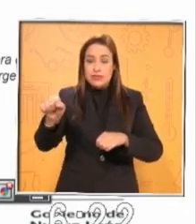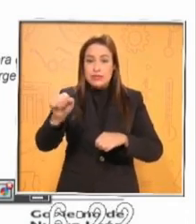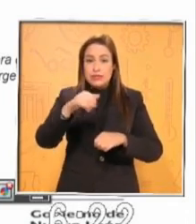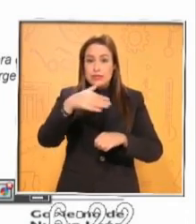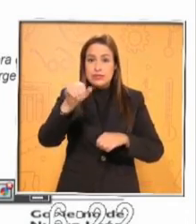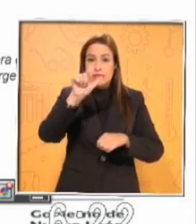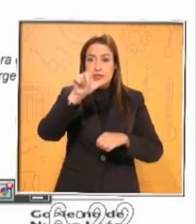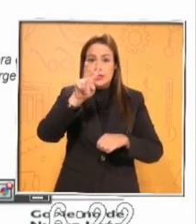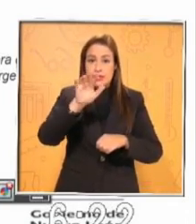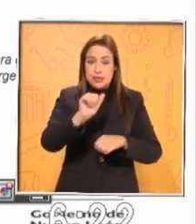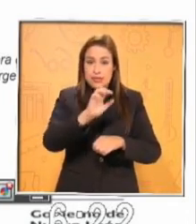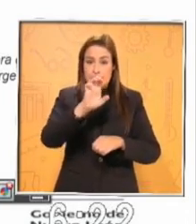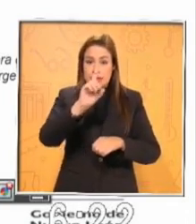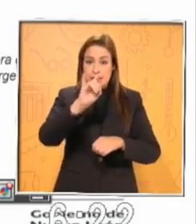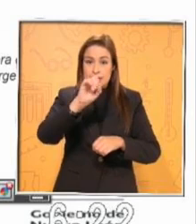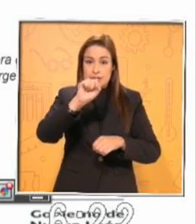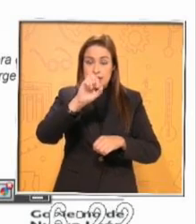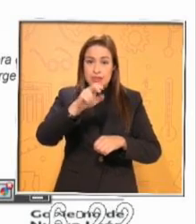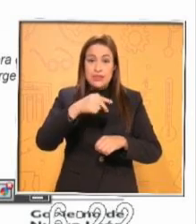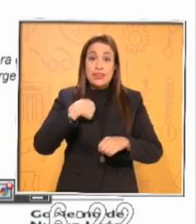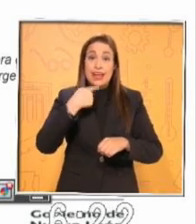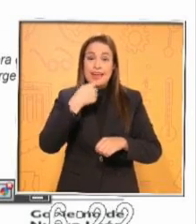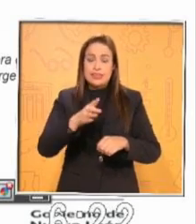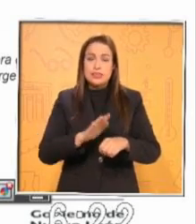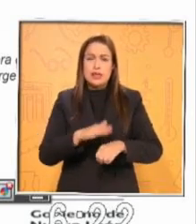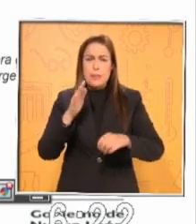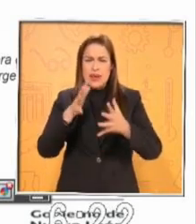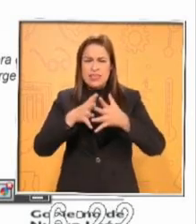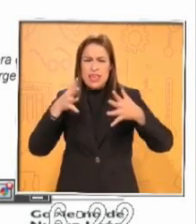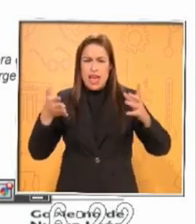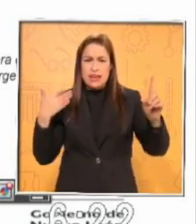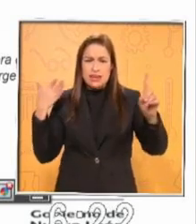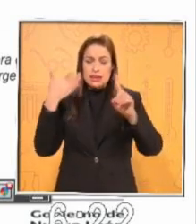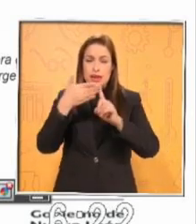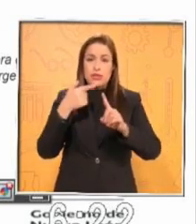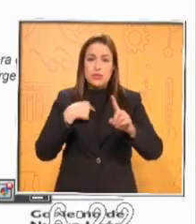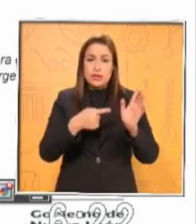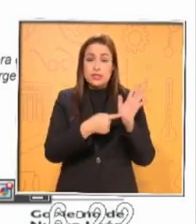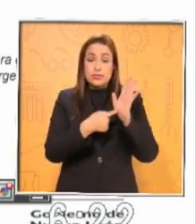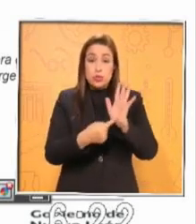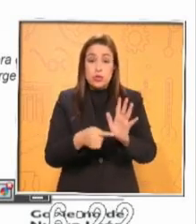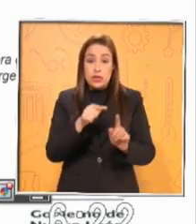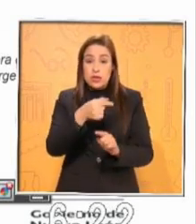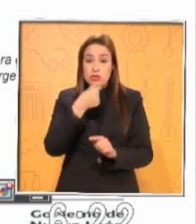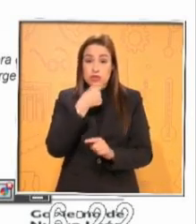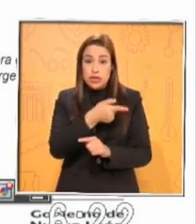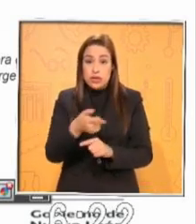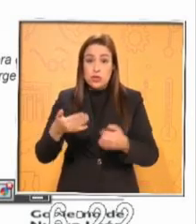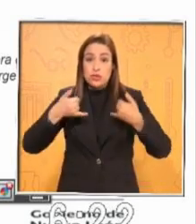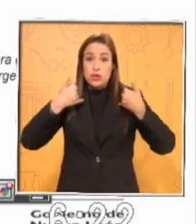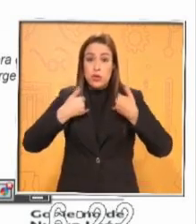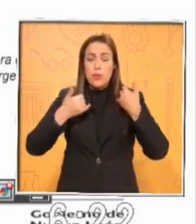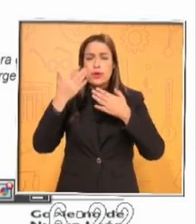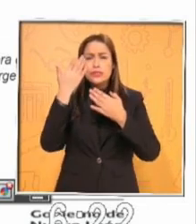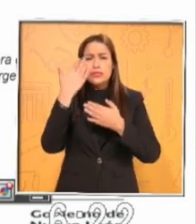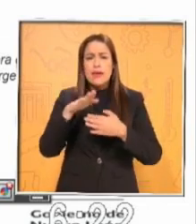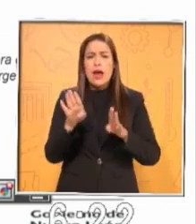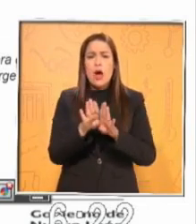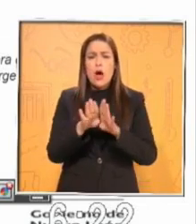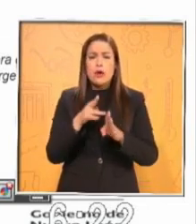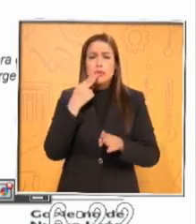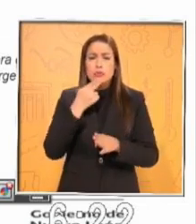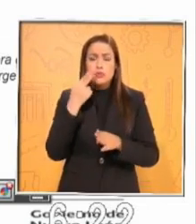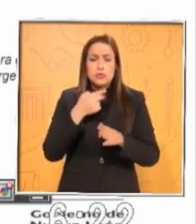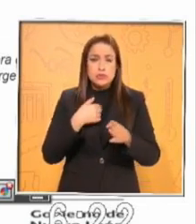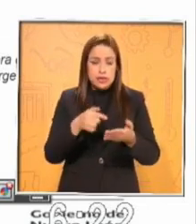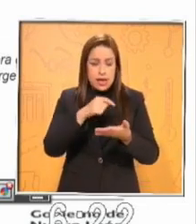mayor reto es enseñar a los niños y jóvenes acerca del uso correcto del móvil, sobre todo lograr que el